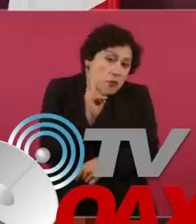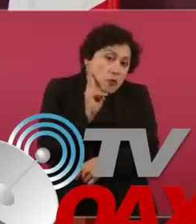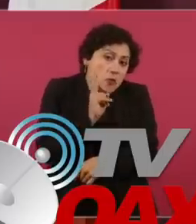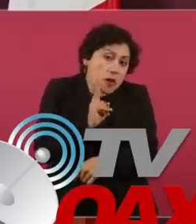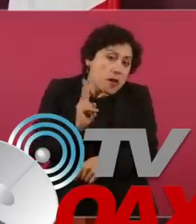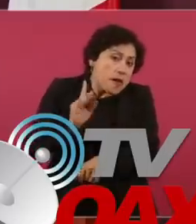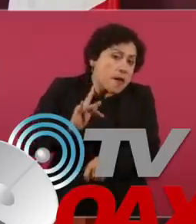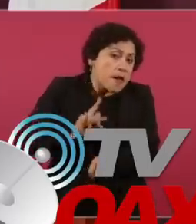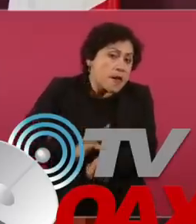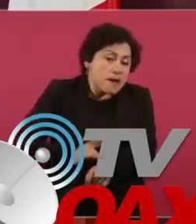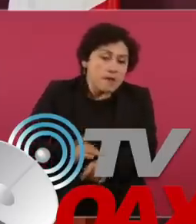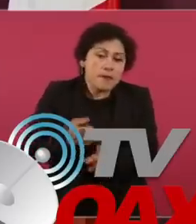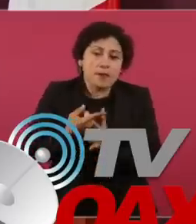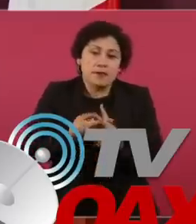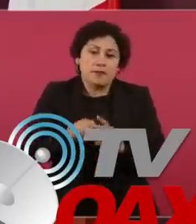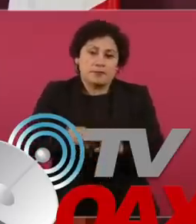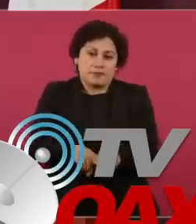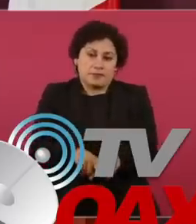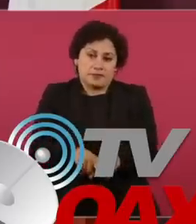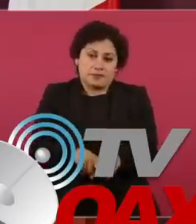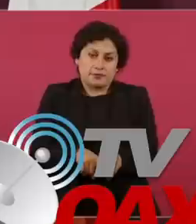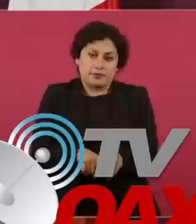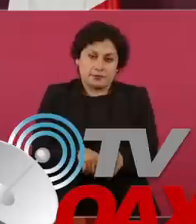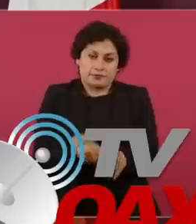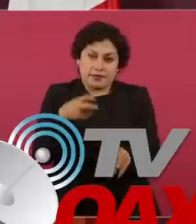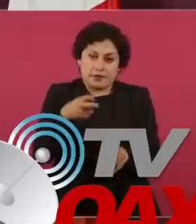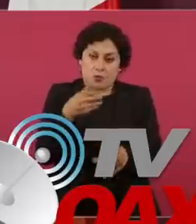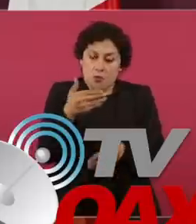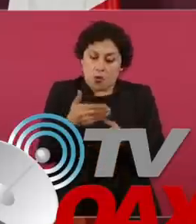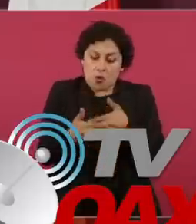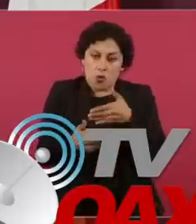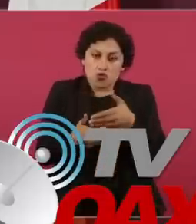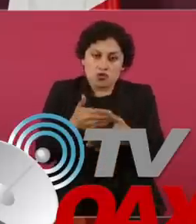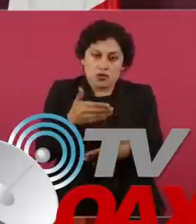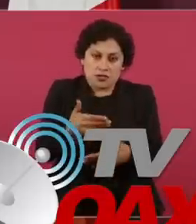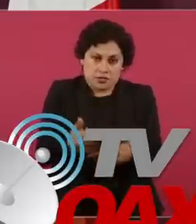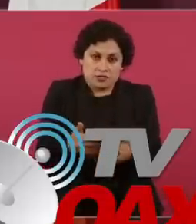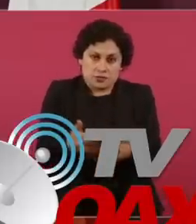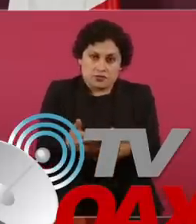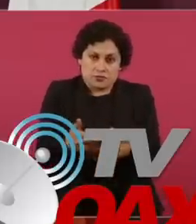Es un proceso. Y ahí están los técnicos de